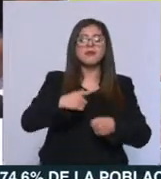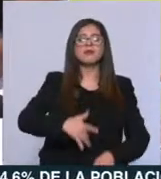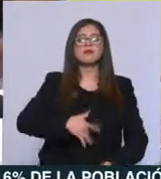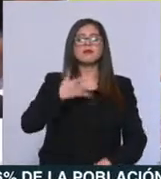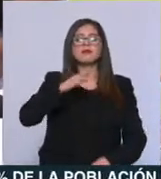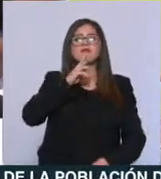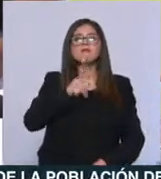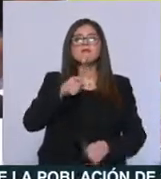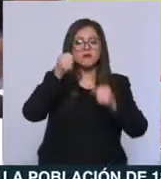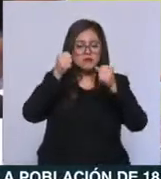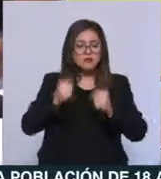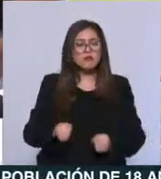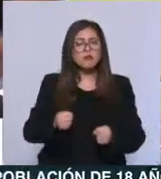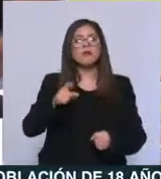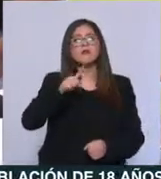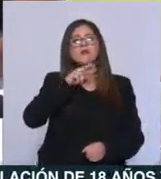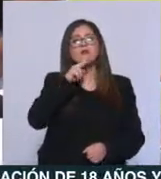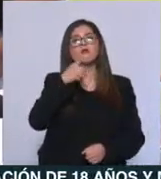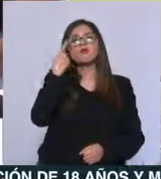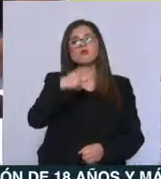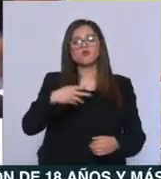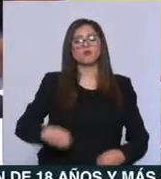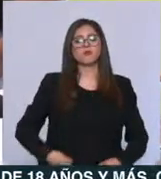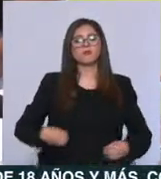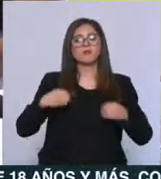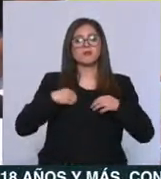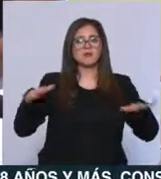seguridad y mayor calidad también de vida.